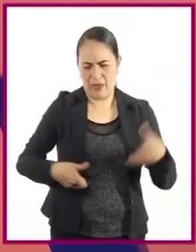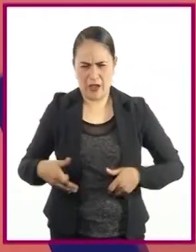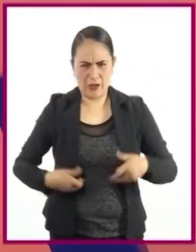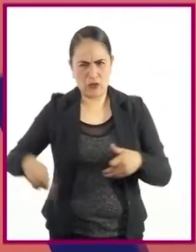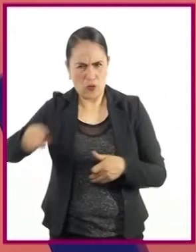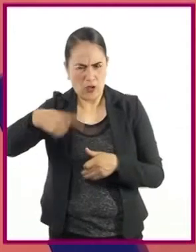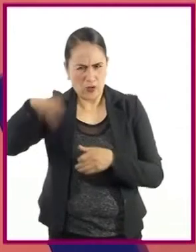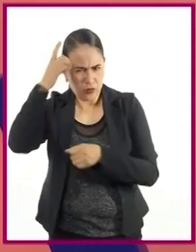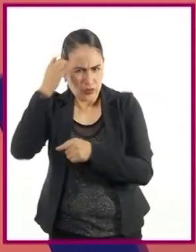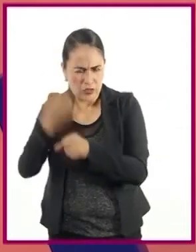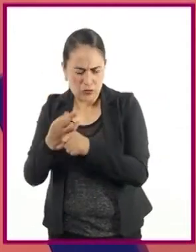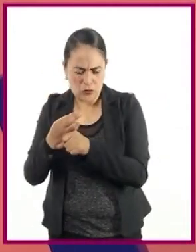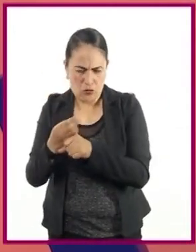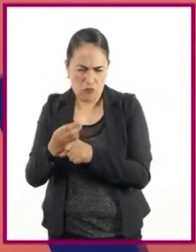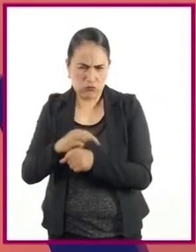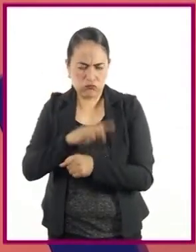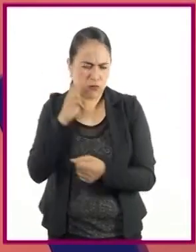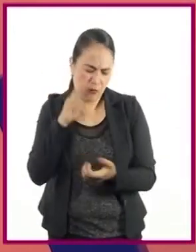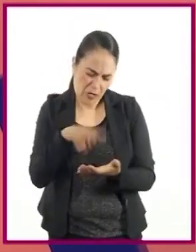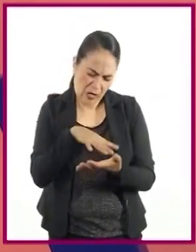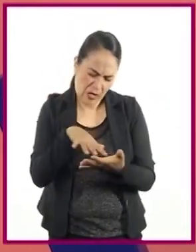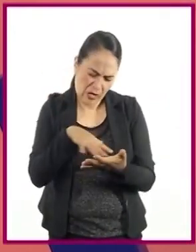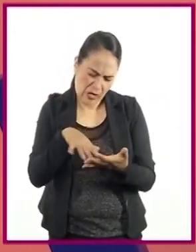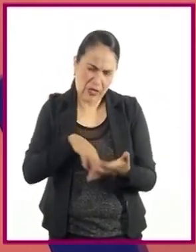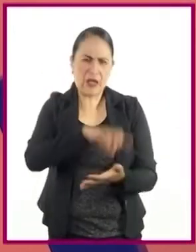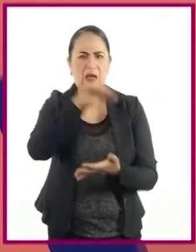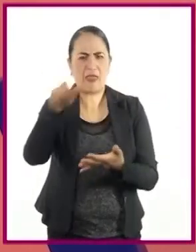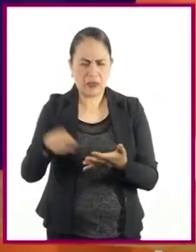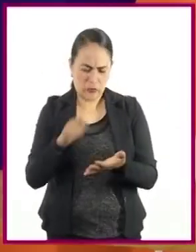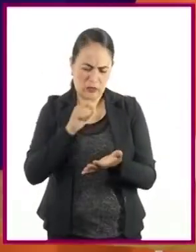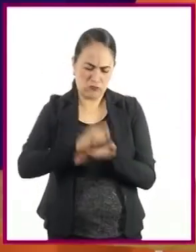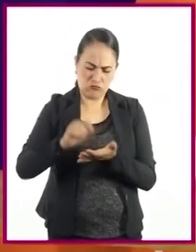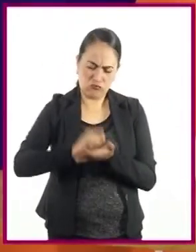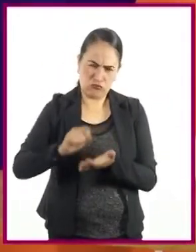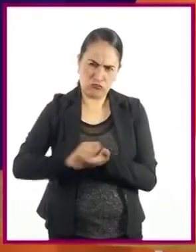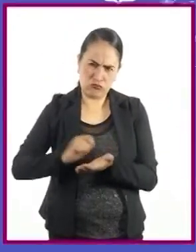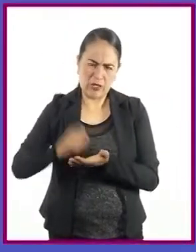obra la pudieran recrear en el escenario?